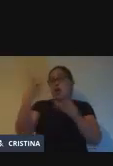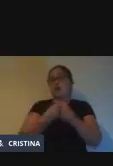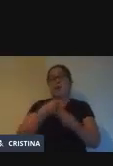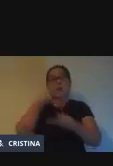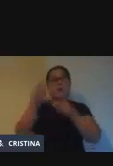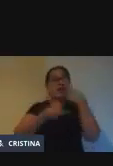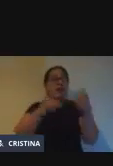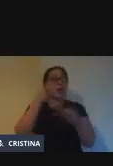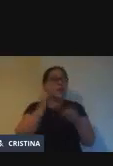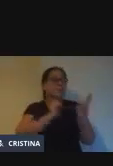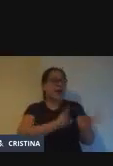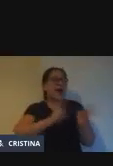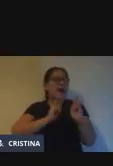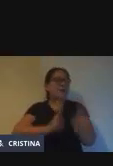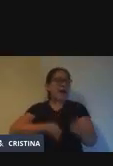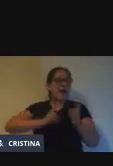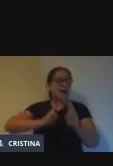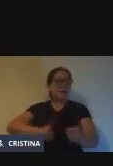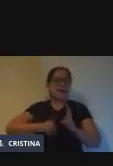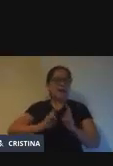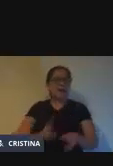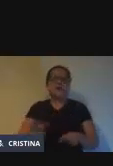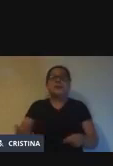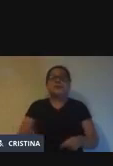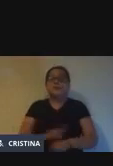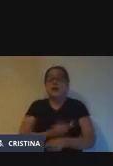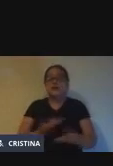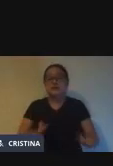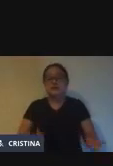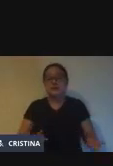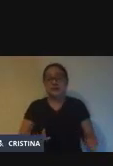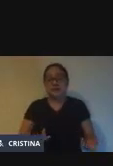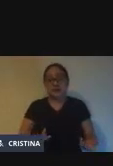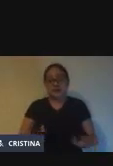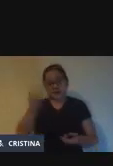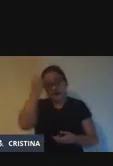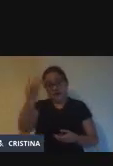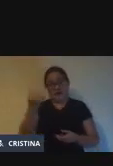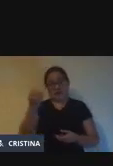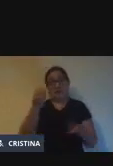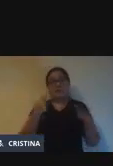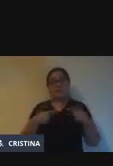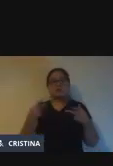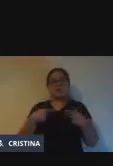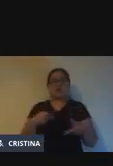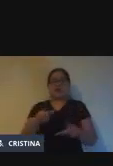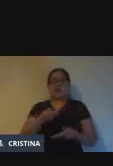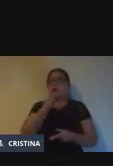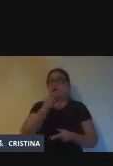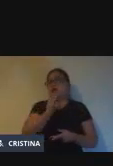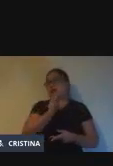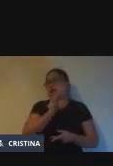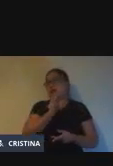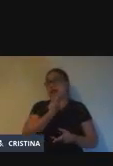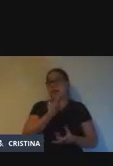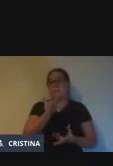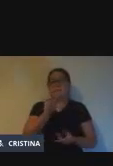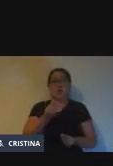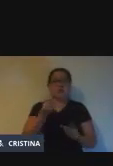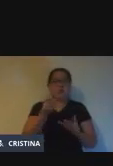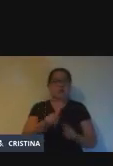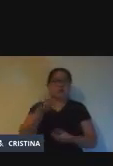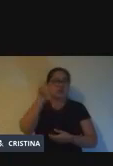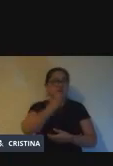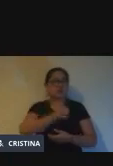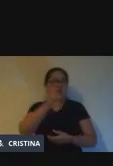Entonces, suele pasar que las personas que hablamos mucho no podemos tener